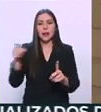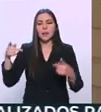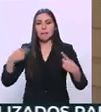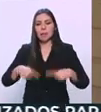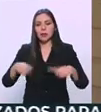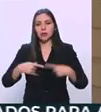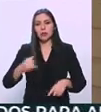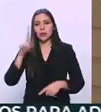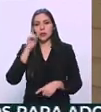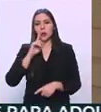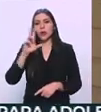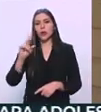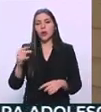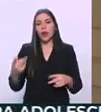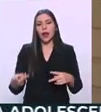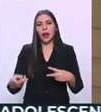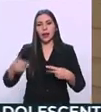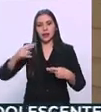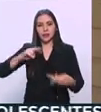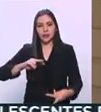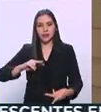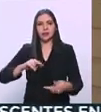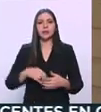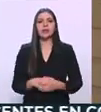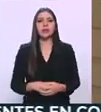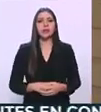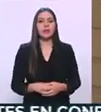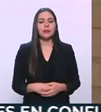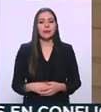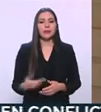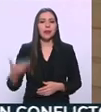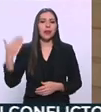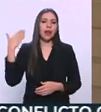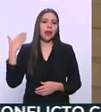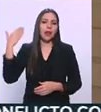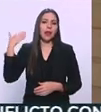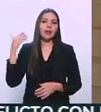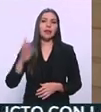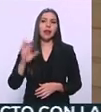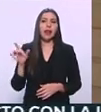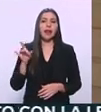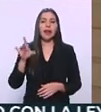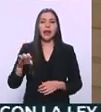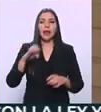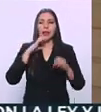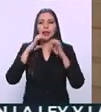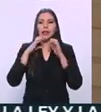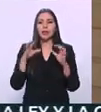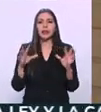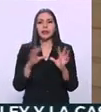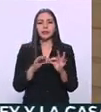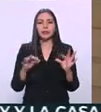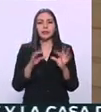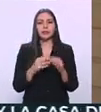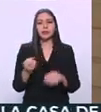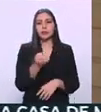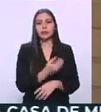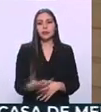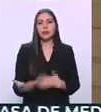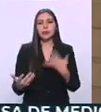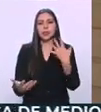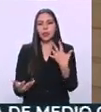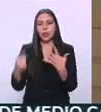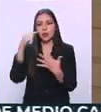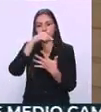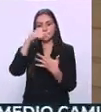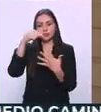hemos articulado, como hemos ido platicando ya en entrevistas previas, 5 ejes rectores. El